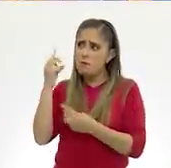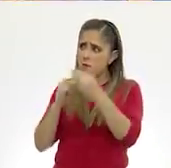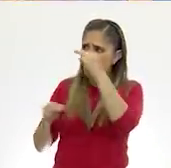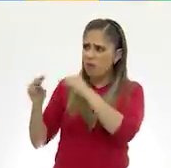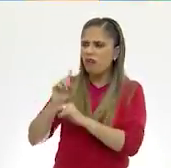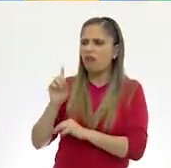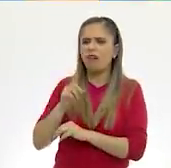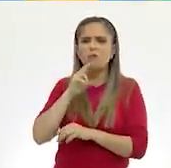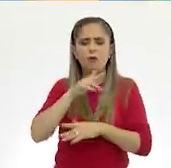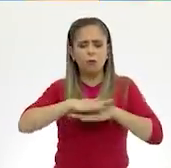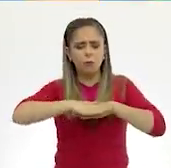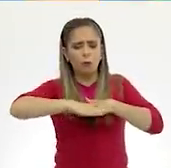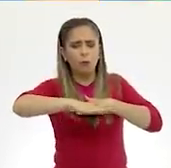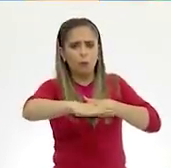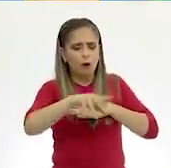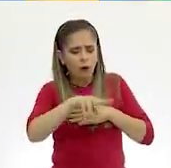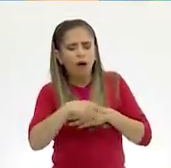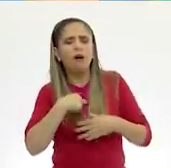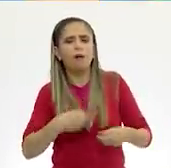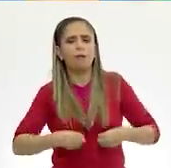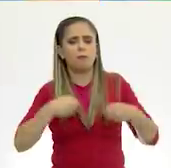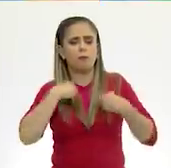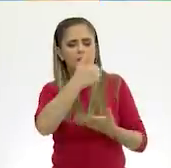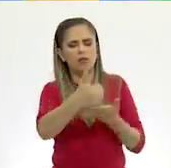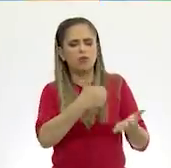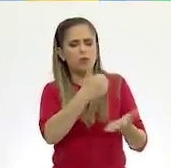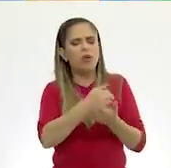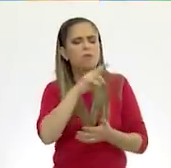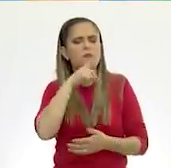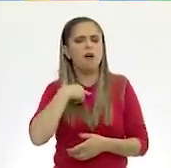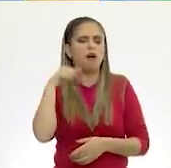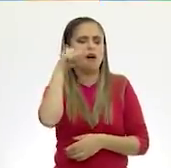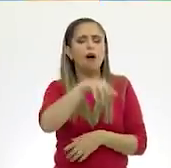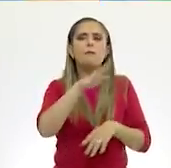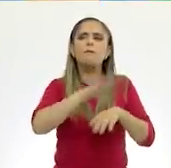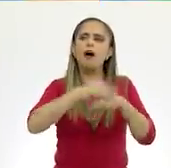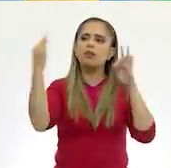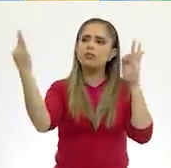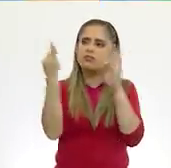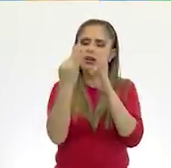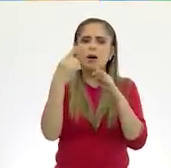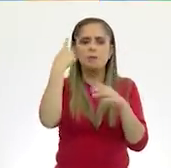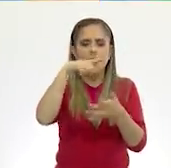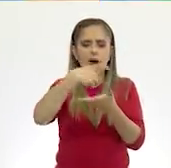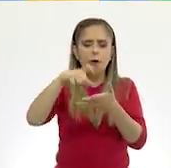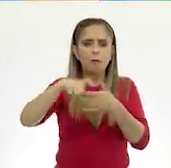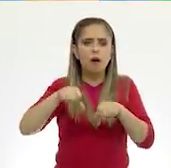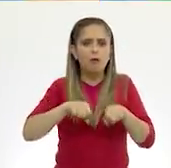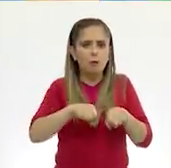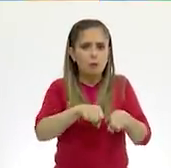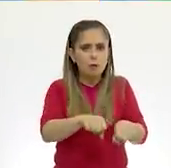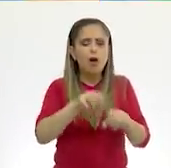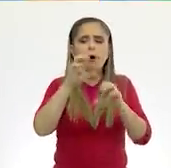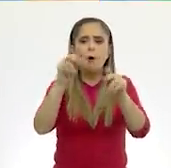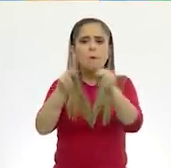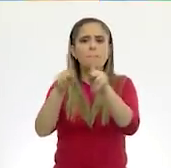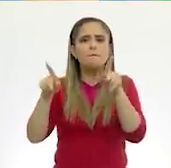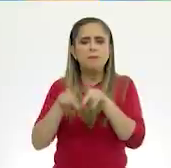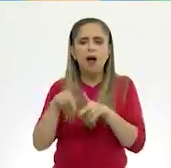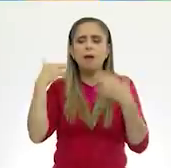más fácil trasladarse y estar cerca de los centros comerciales o de comercio, tal como sucede en las